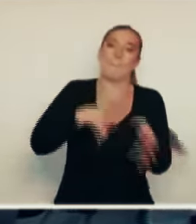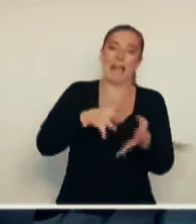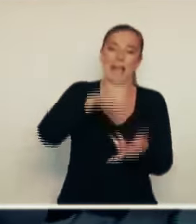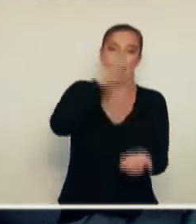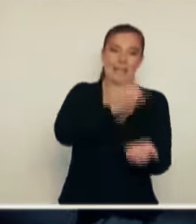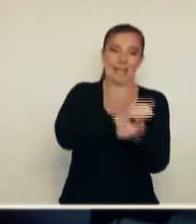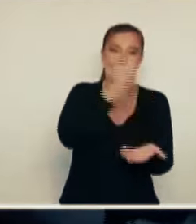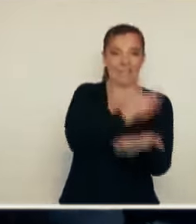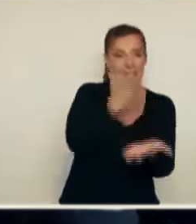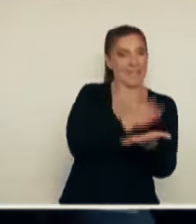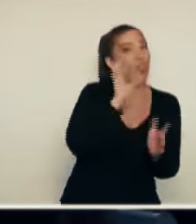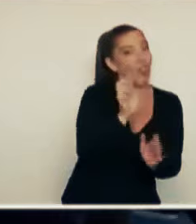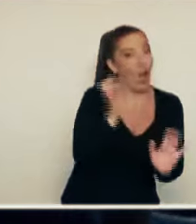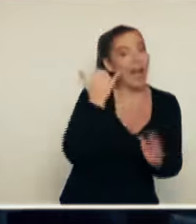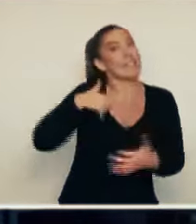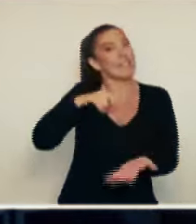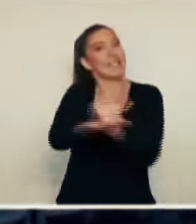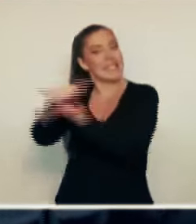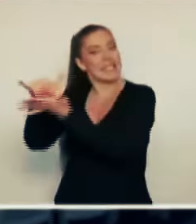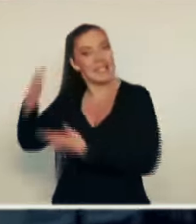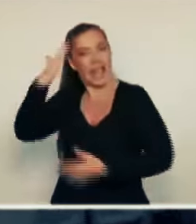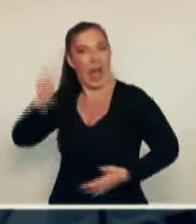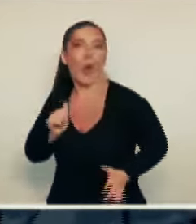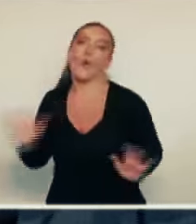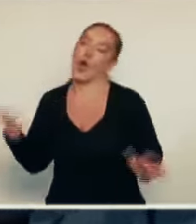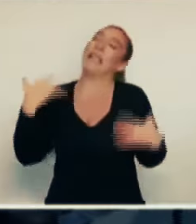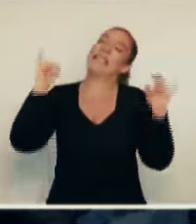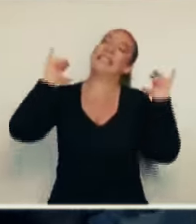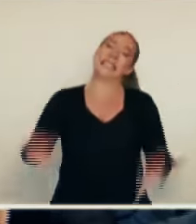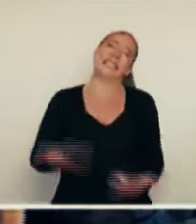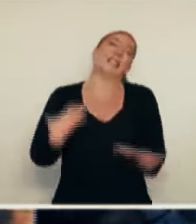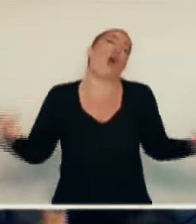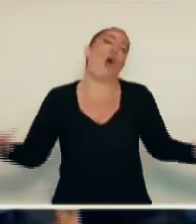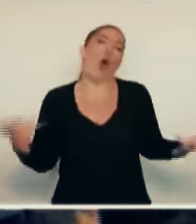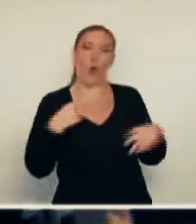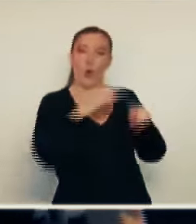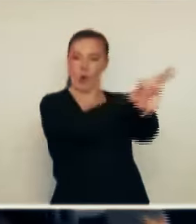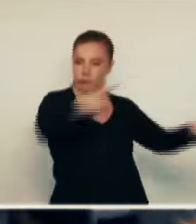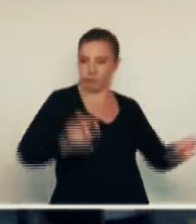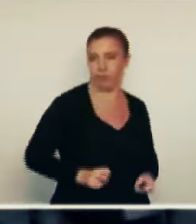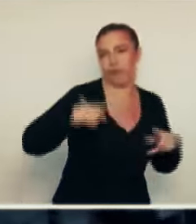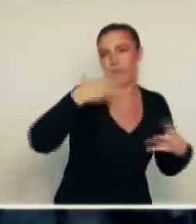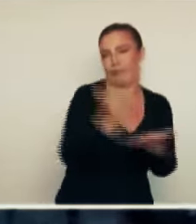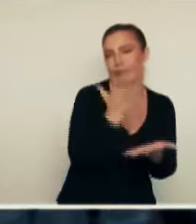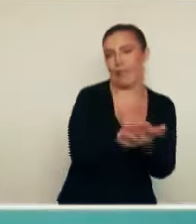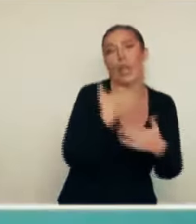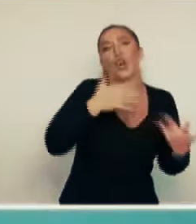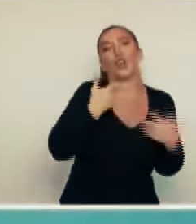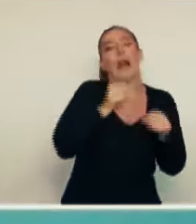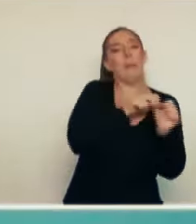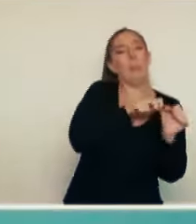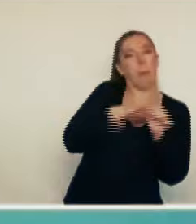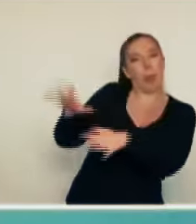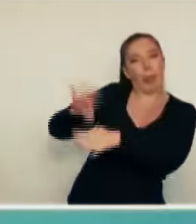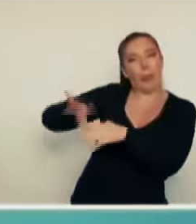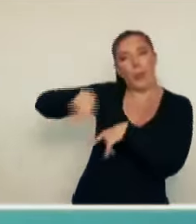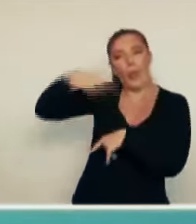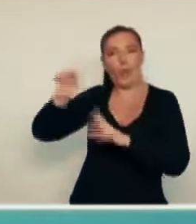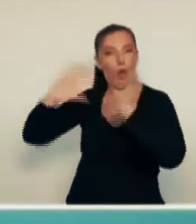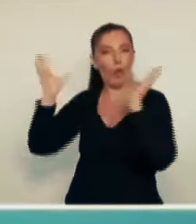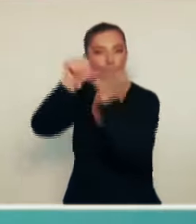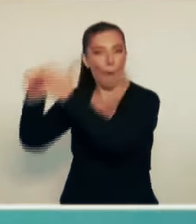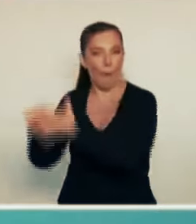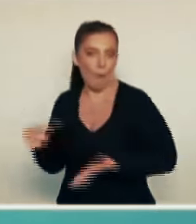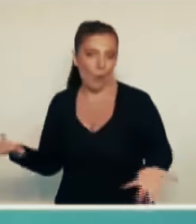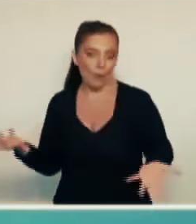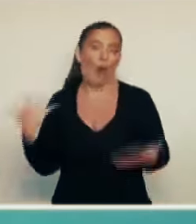unos cuantos portaaviones, sí, te puedes dar el lujo de tener déficit total, se lo trasladás a todos los demás en el mundo, obviamente. Pero